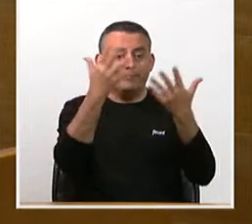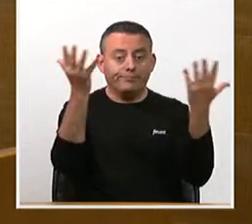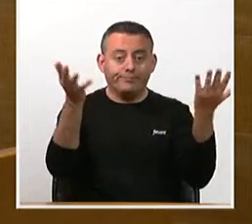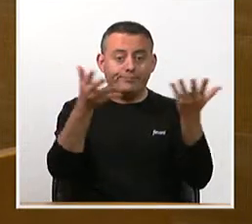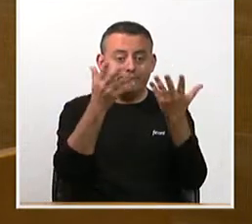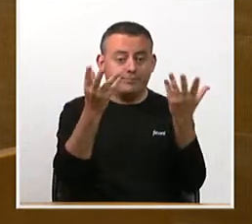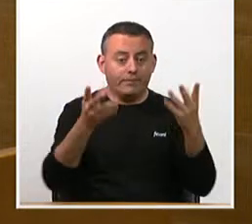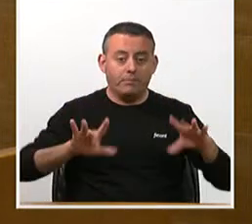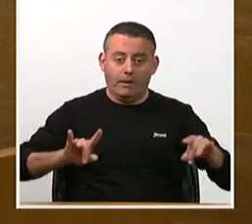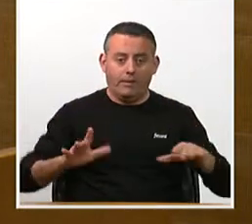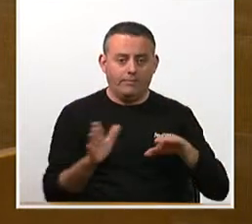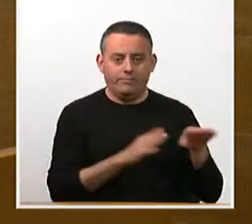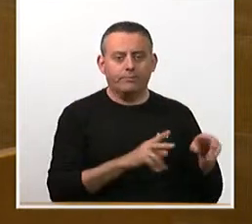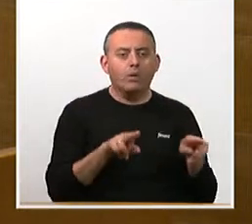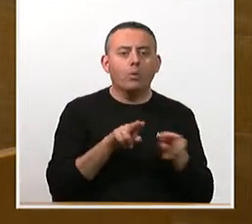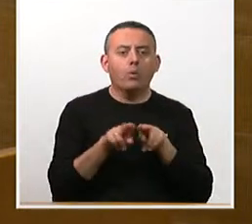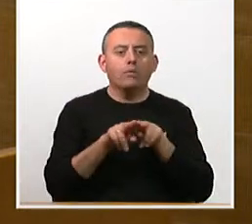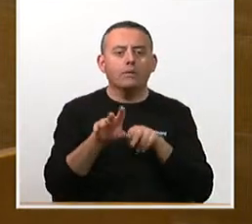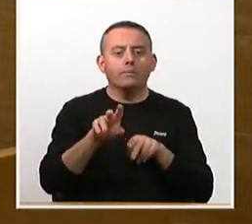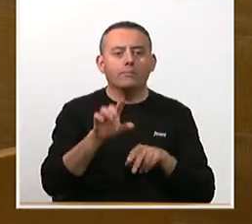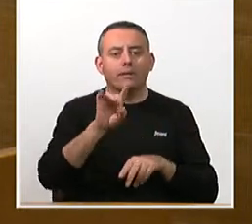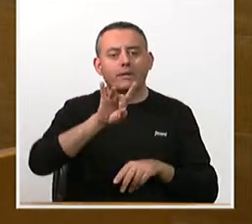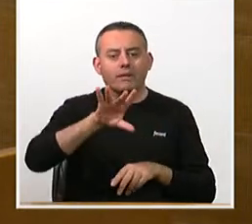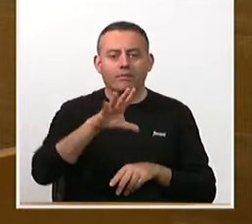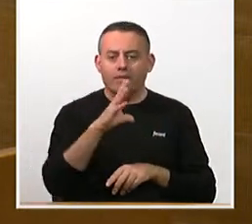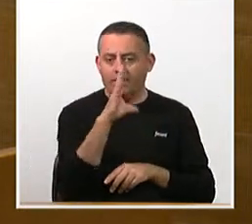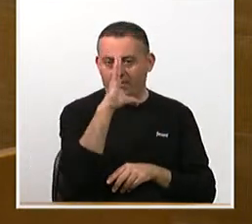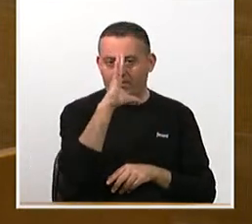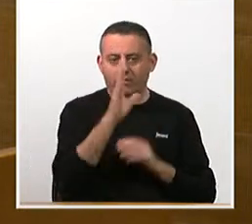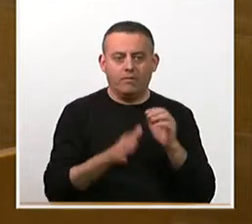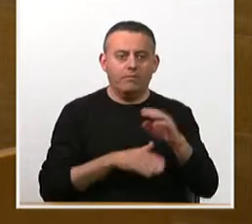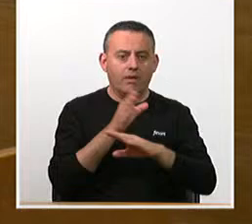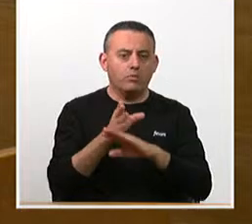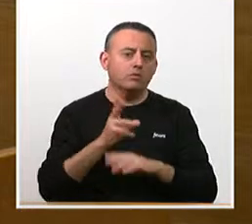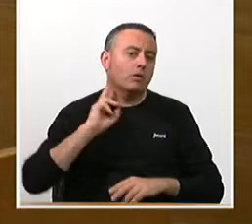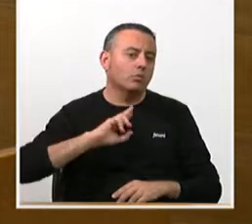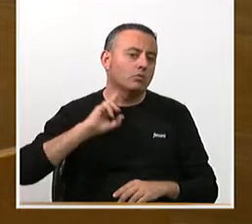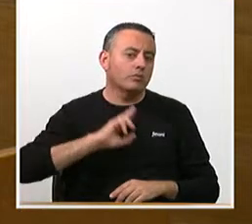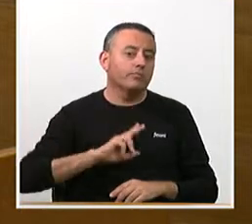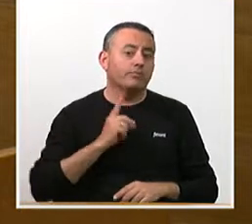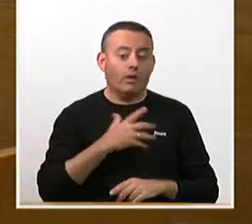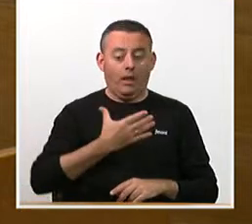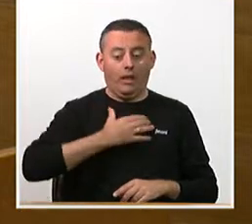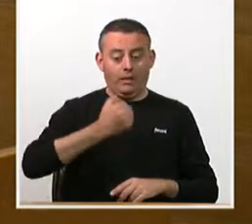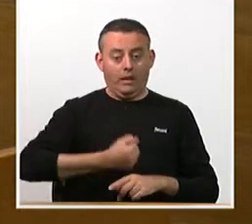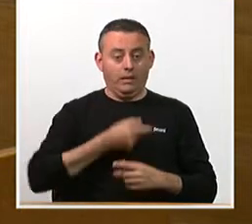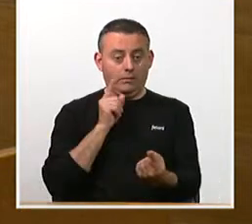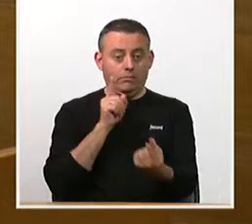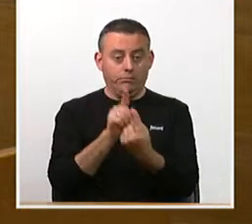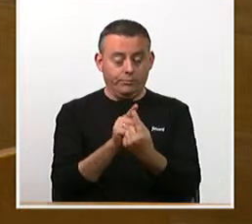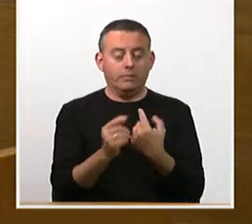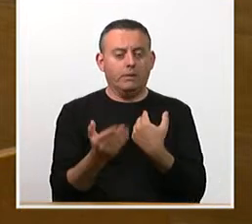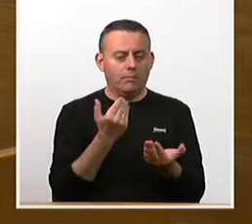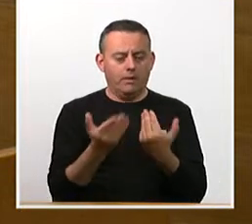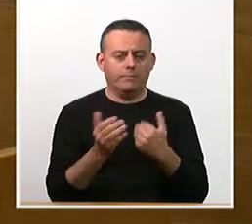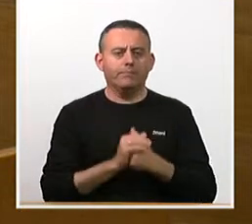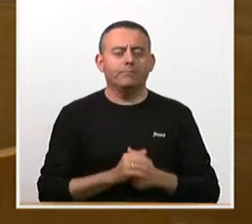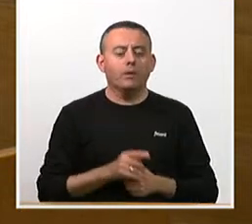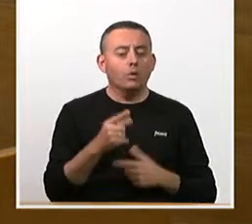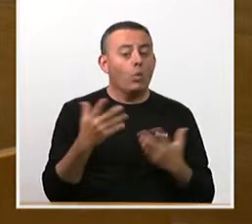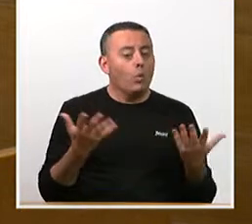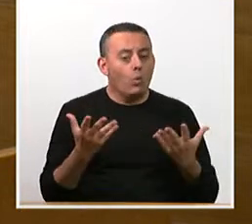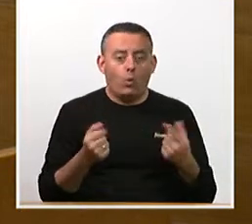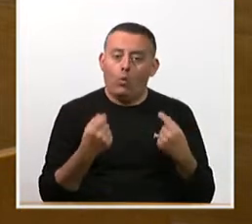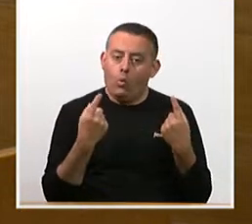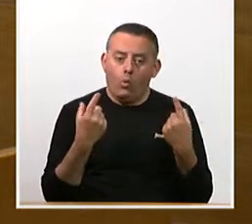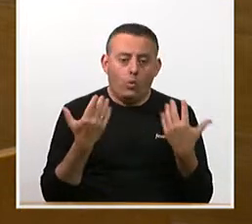ni 15 de febr vis y alc de manif la necesit Ur de la Reforma del